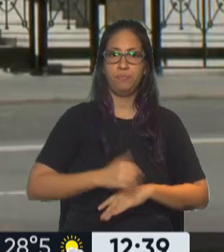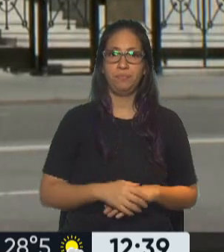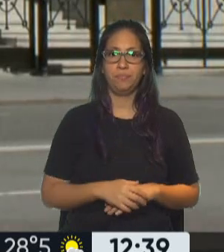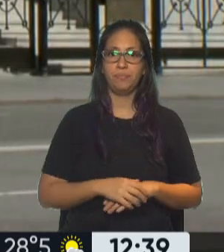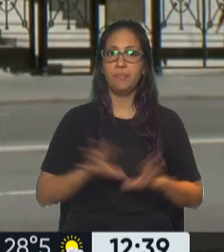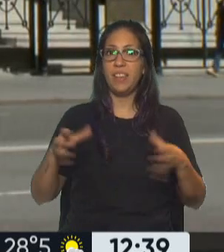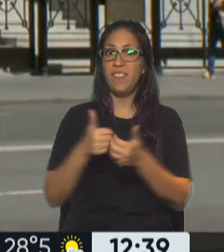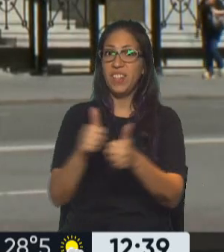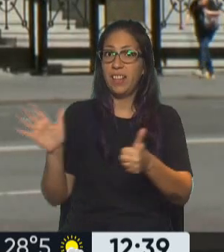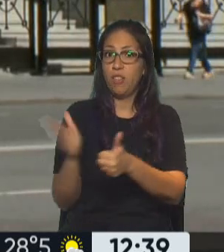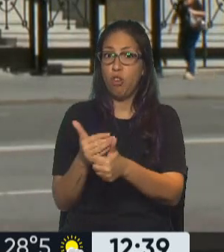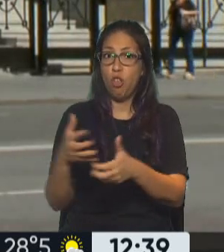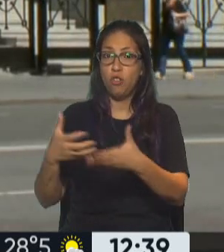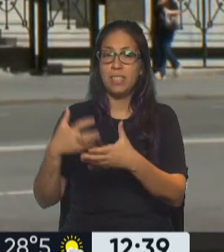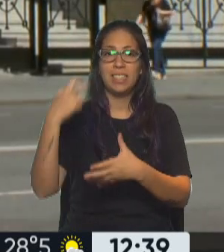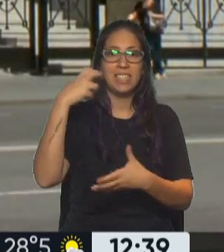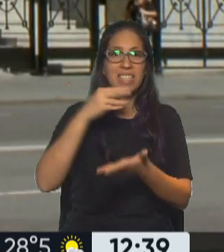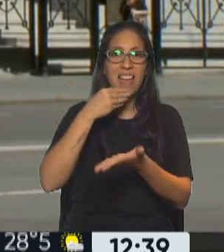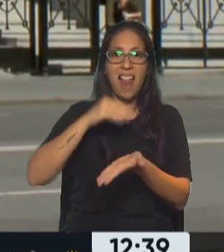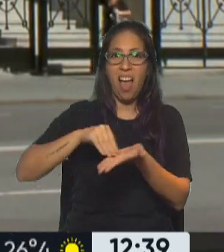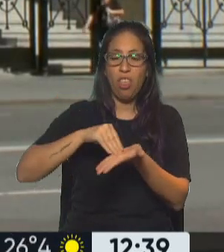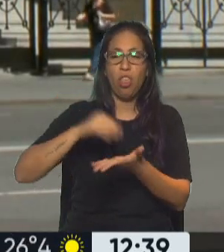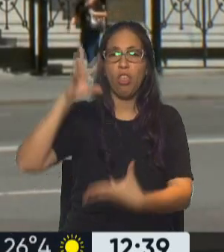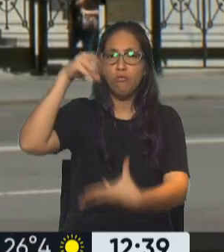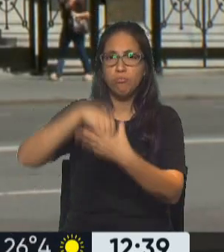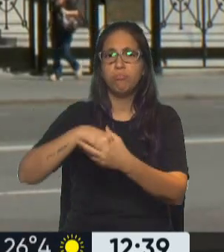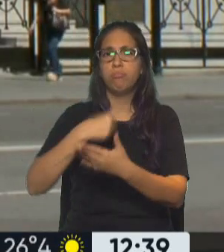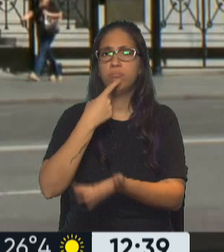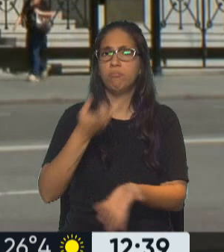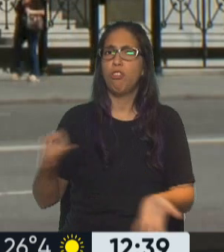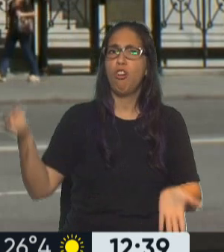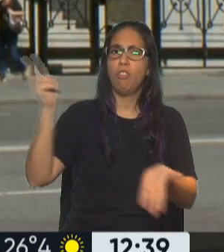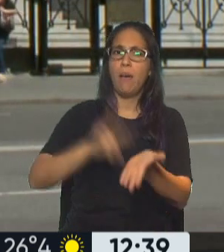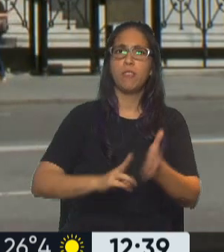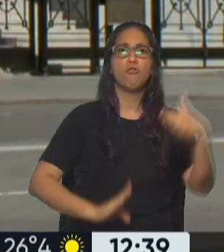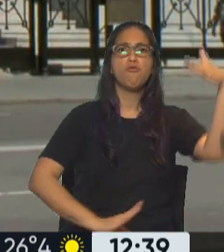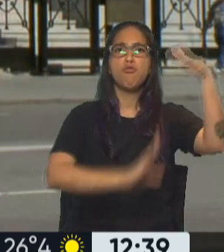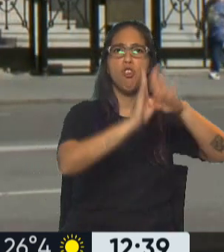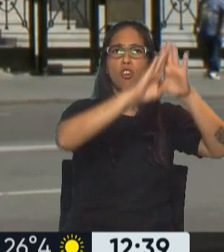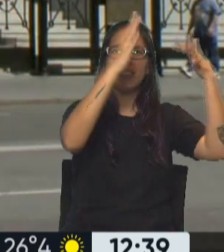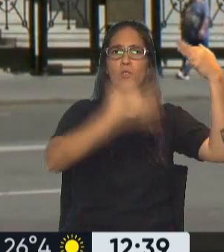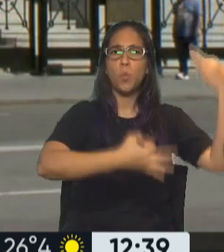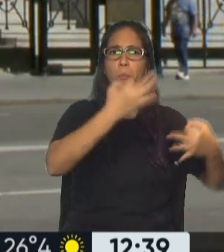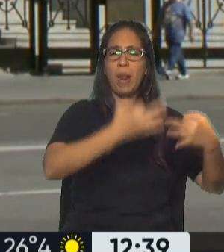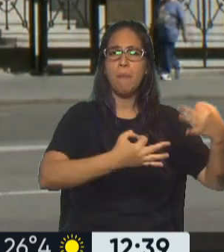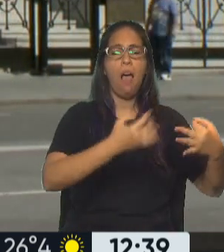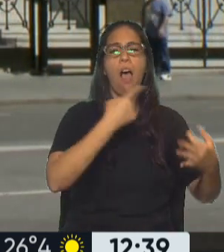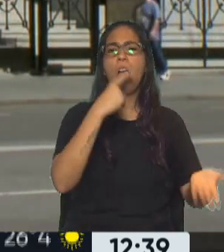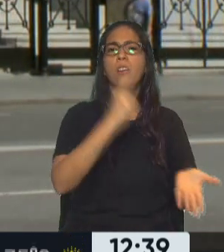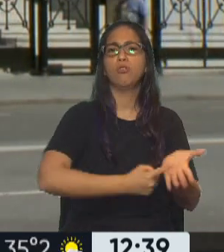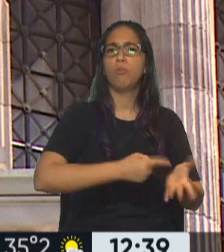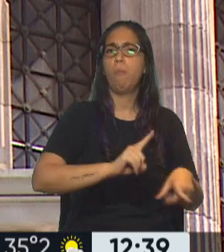El Frente de Todos en el Senado Nacional volvió a reiterar que la Corte Suprema tomó una decisión política respecto a